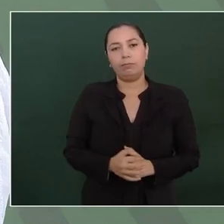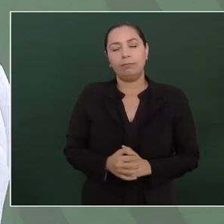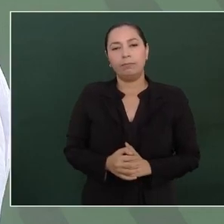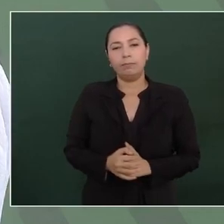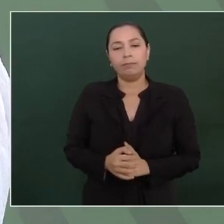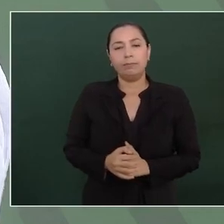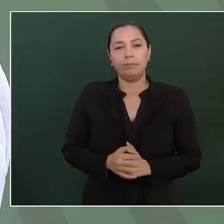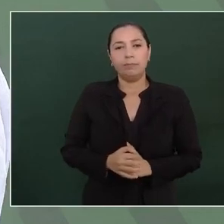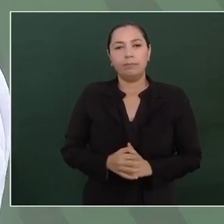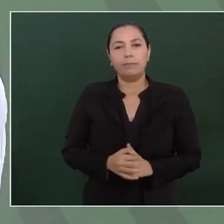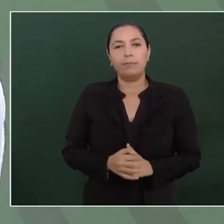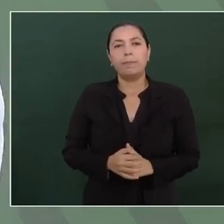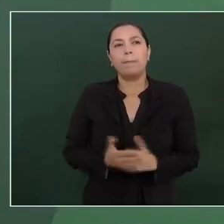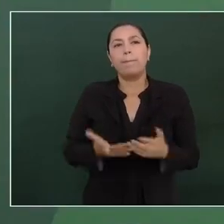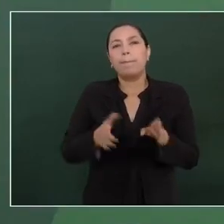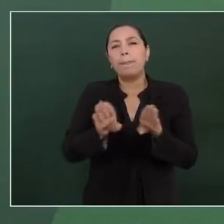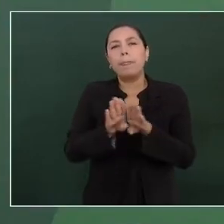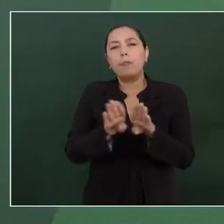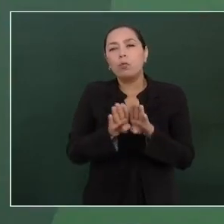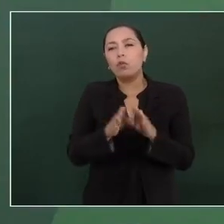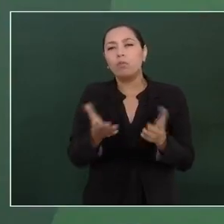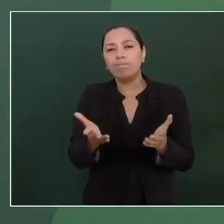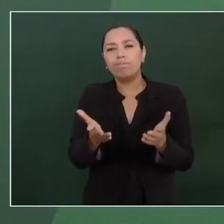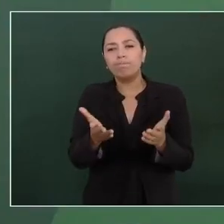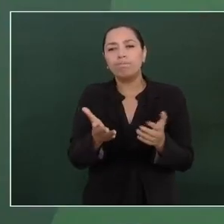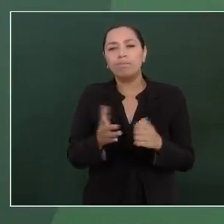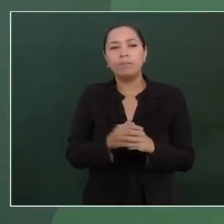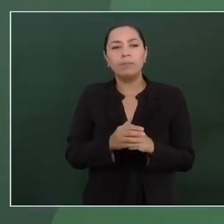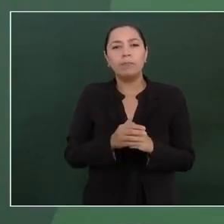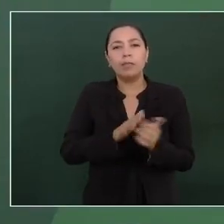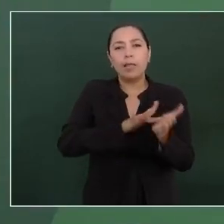es un apostolado, no es